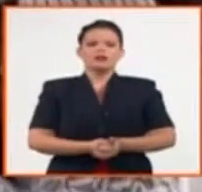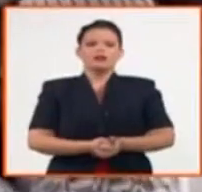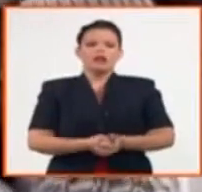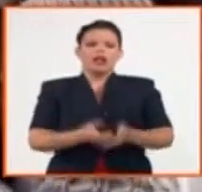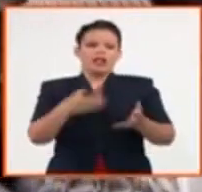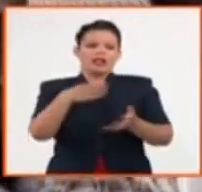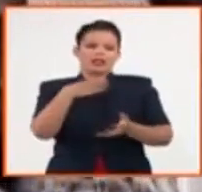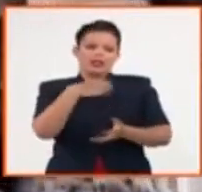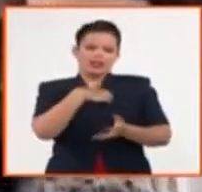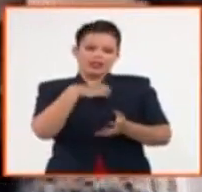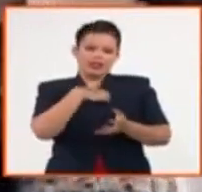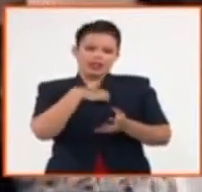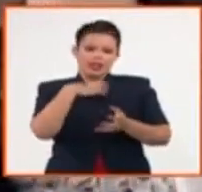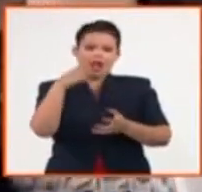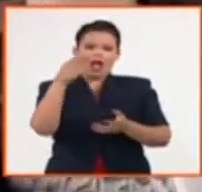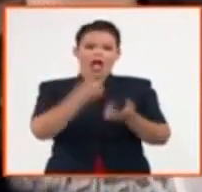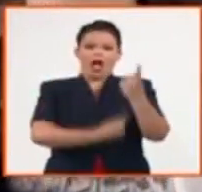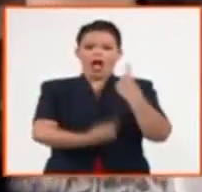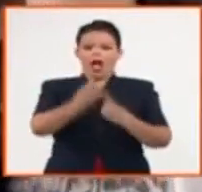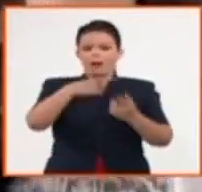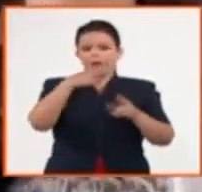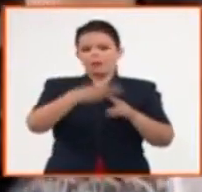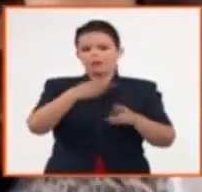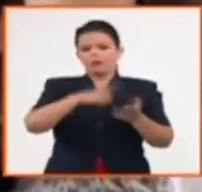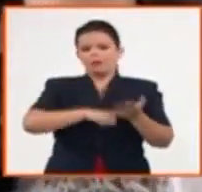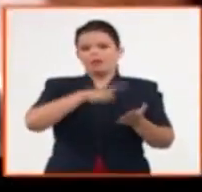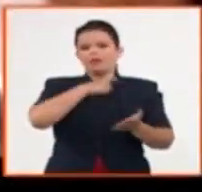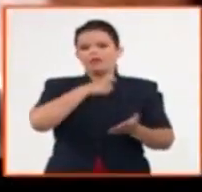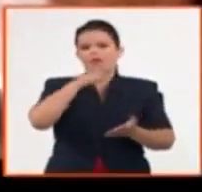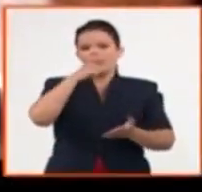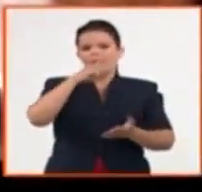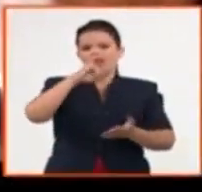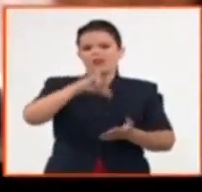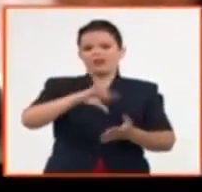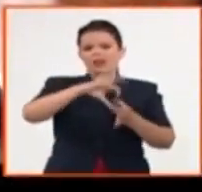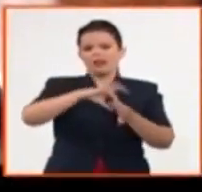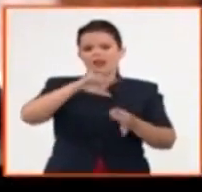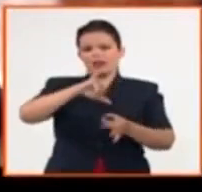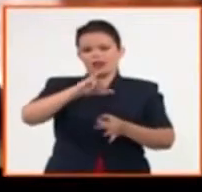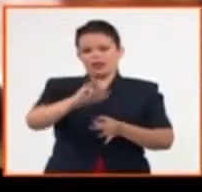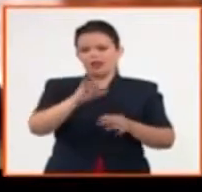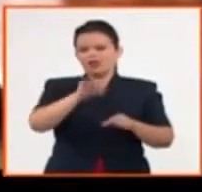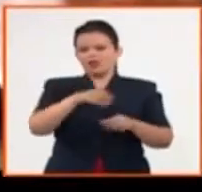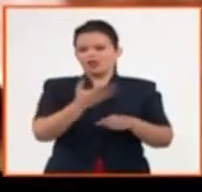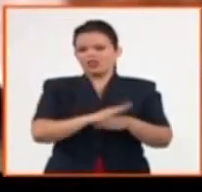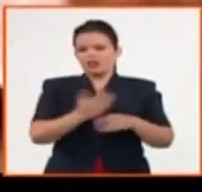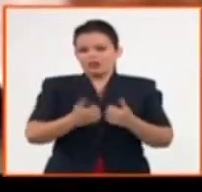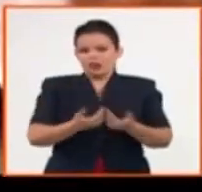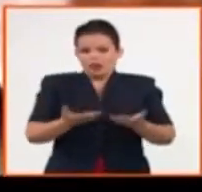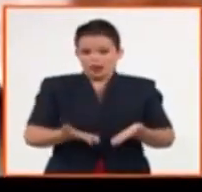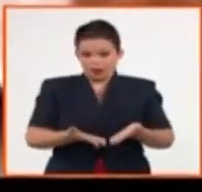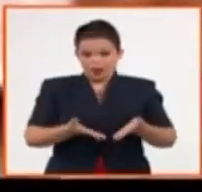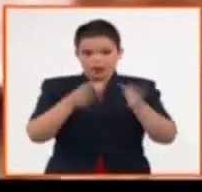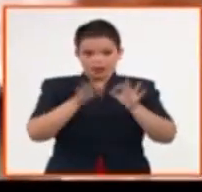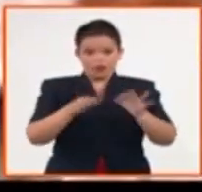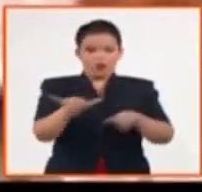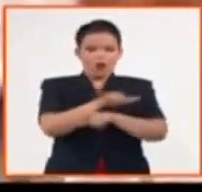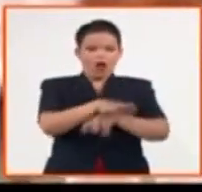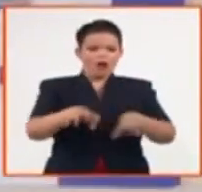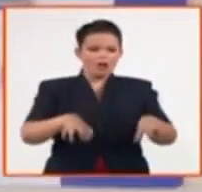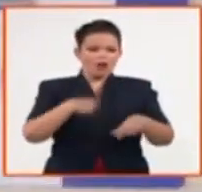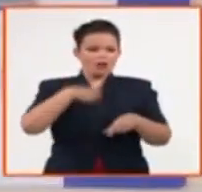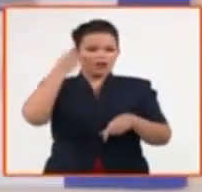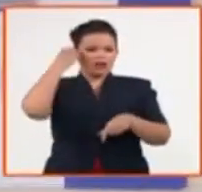que al igual que un perro lo adquirimos porque sabemos que sus ancestros eran tranquilos o fieros o de orejas grandes, así igual sabemos